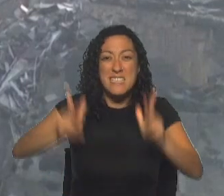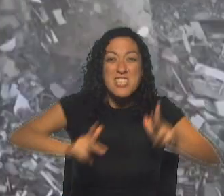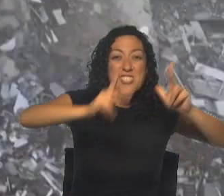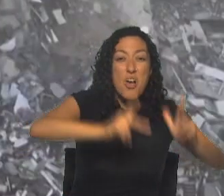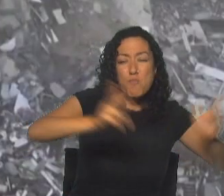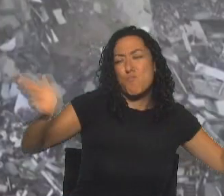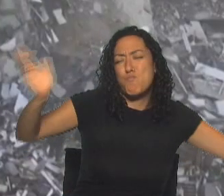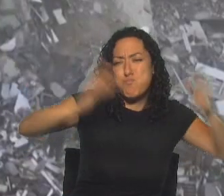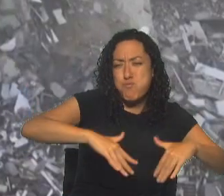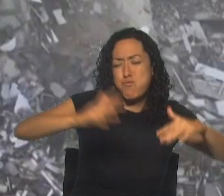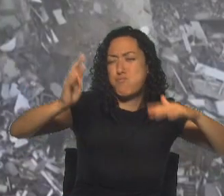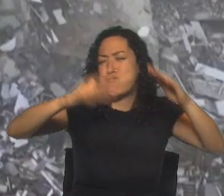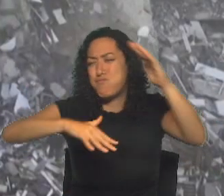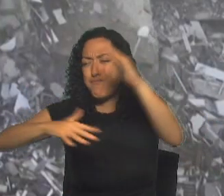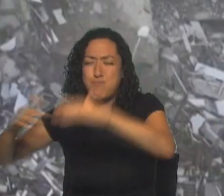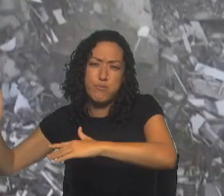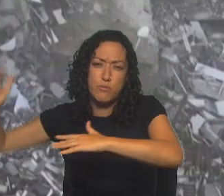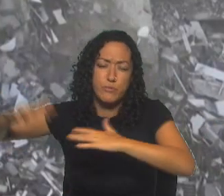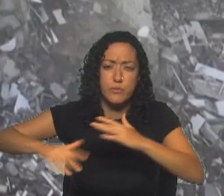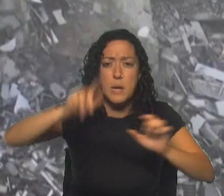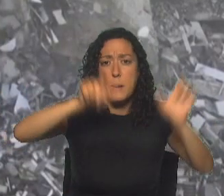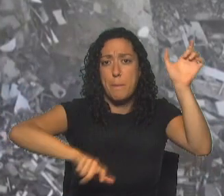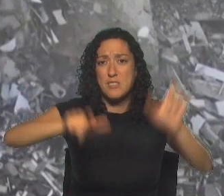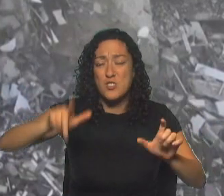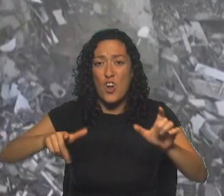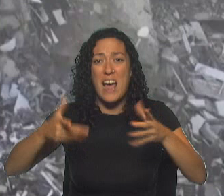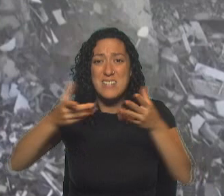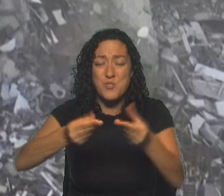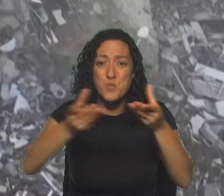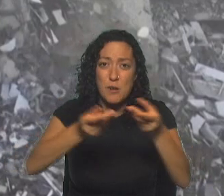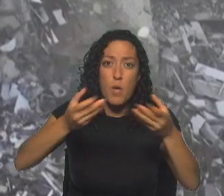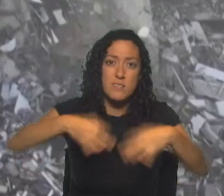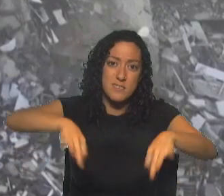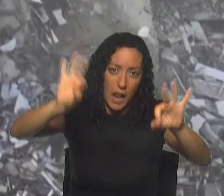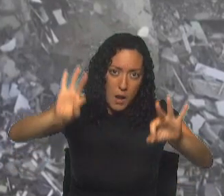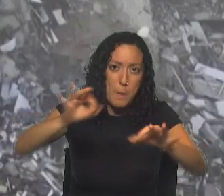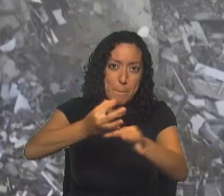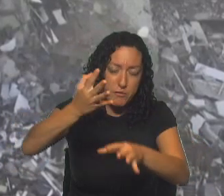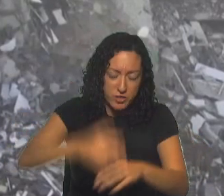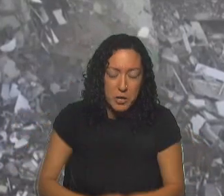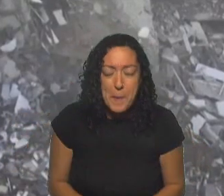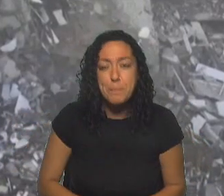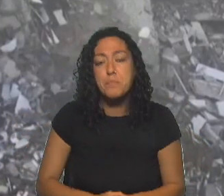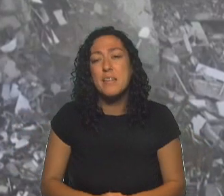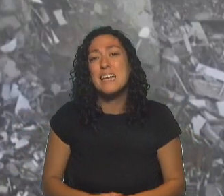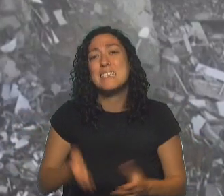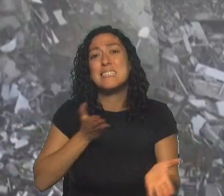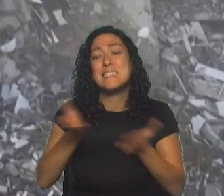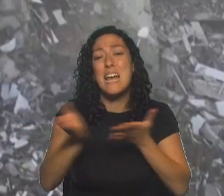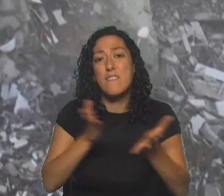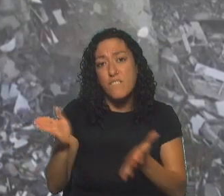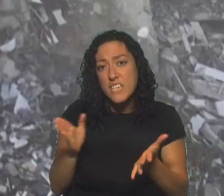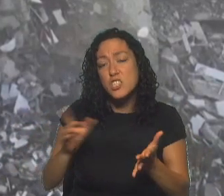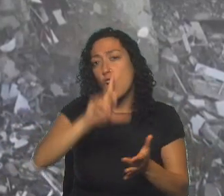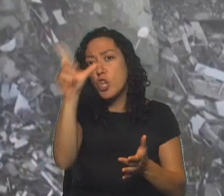los rescatistas continúan buscando sobrevivientes entre los escombros. Según el Servicio Geológico de Estados Unidos,